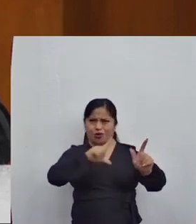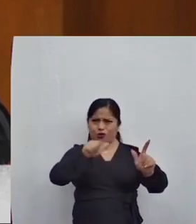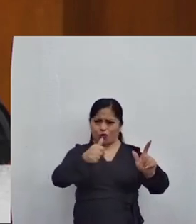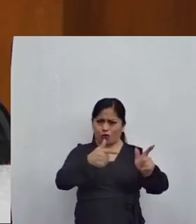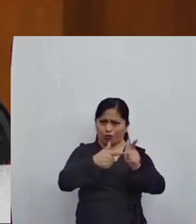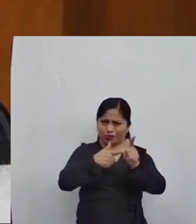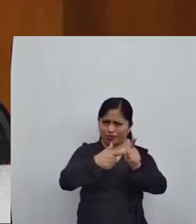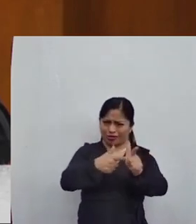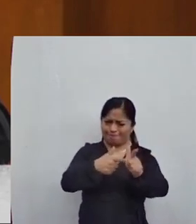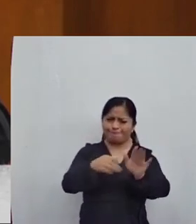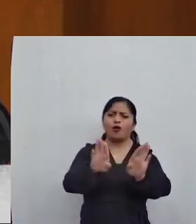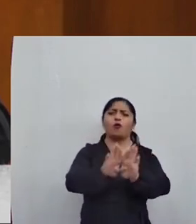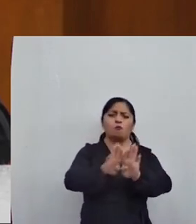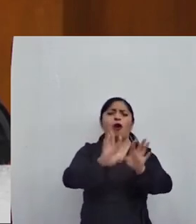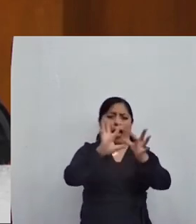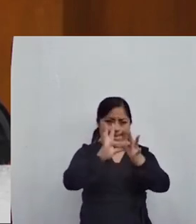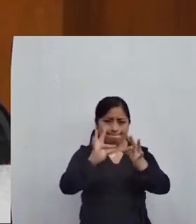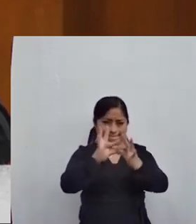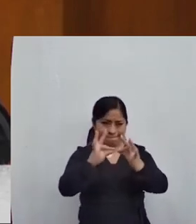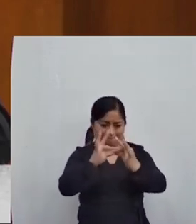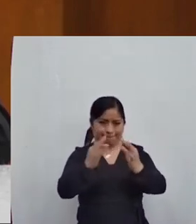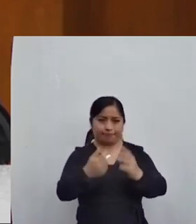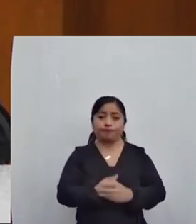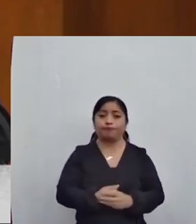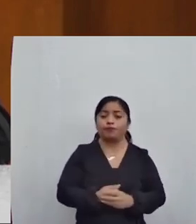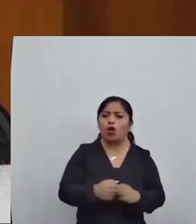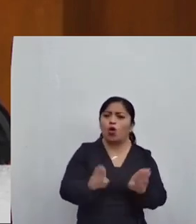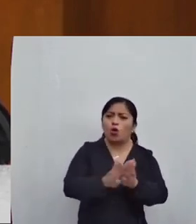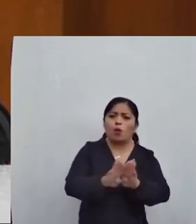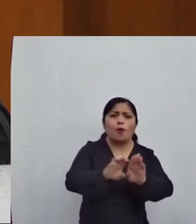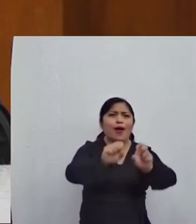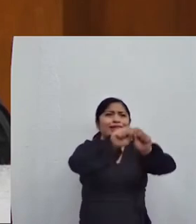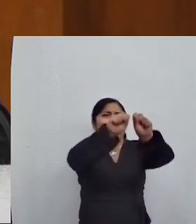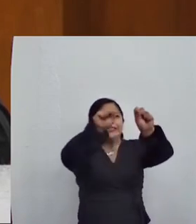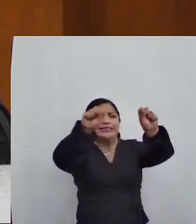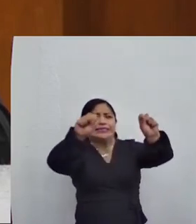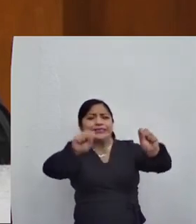interesante el objeto del sistema estatal.